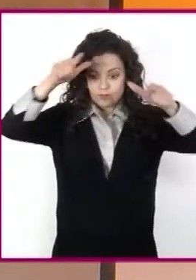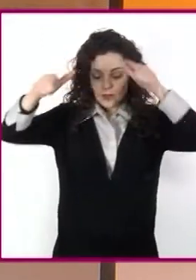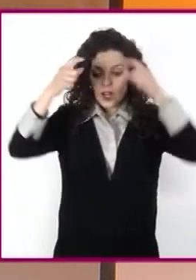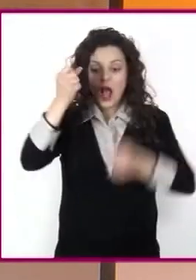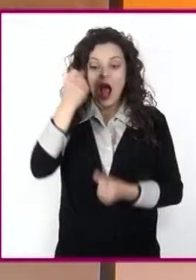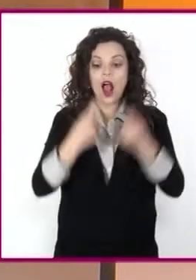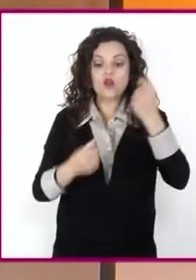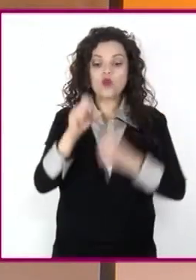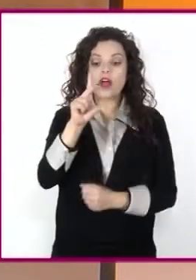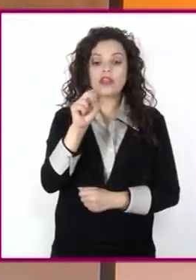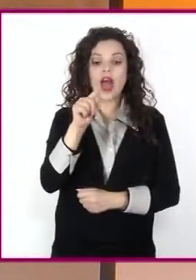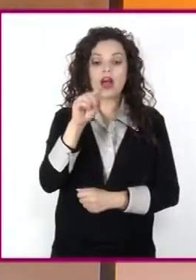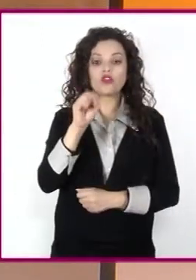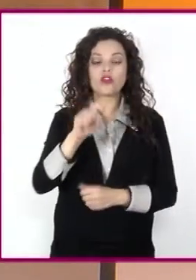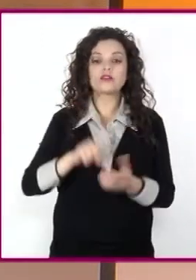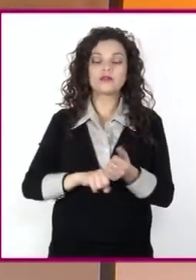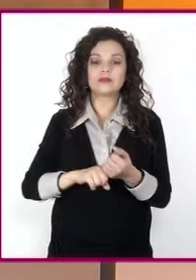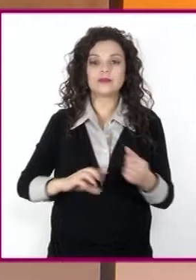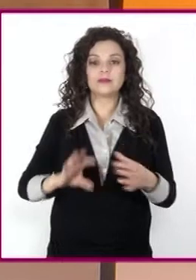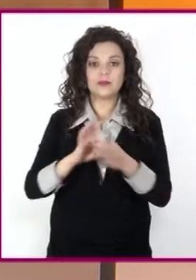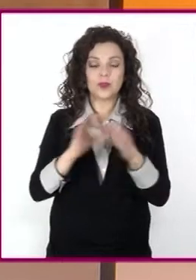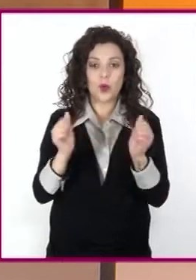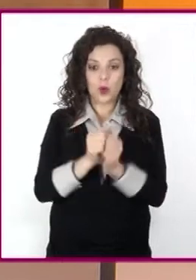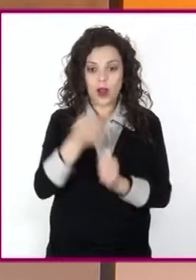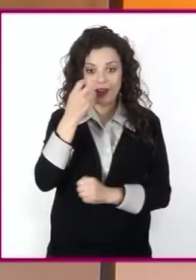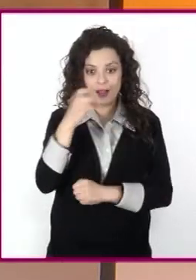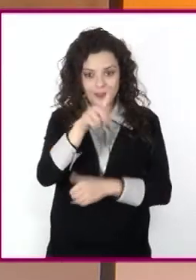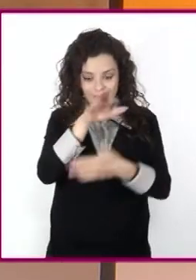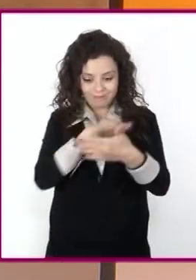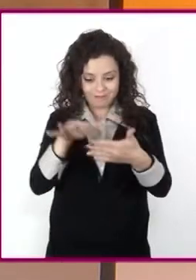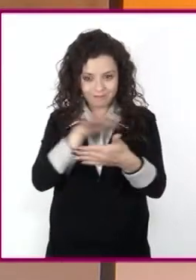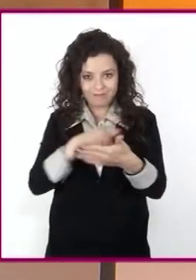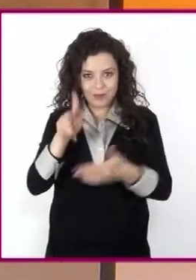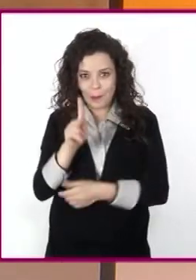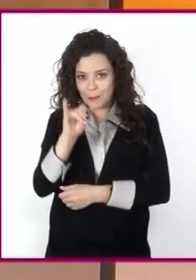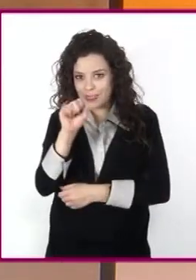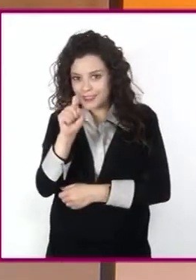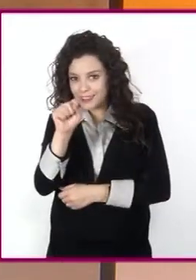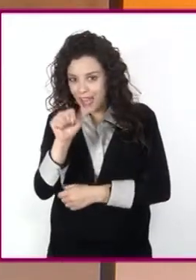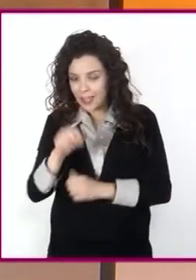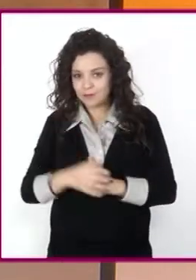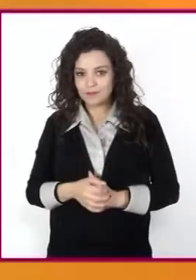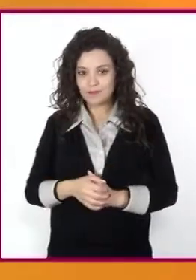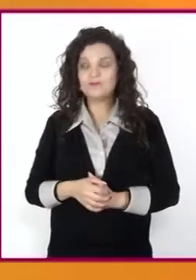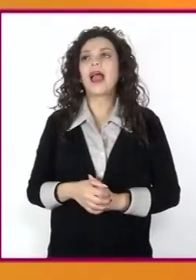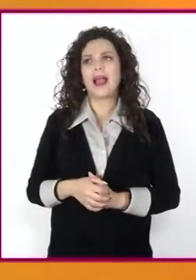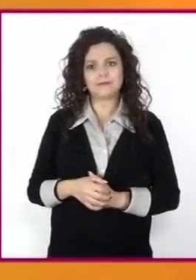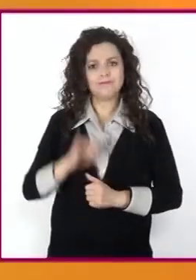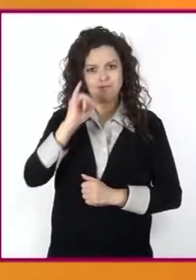datos relacionados con la pista que nos leyó. Perfecto, maestra. Me agrada la idea.